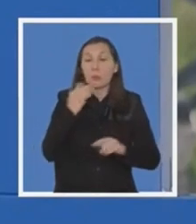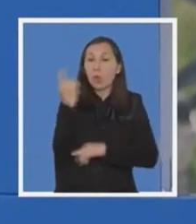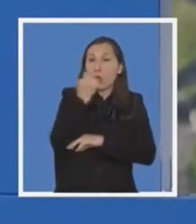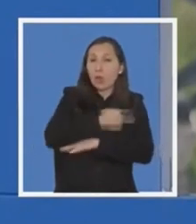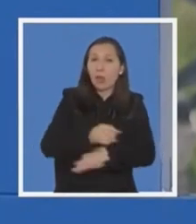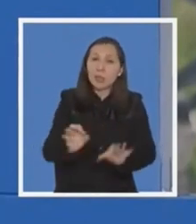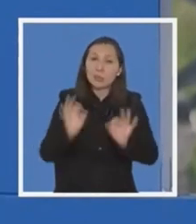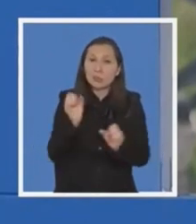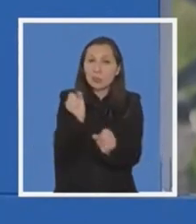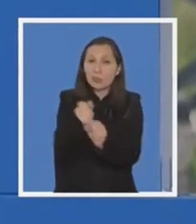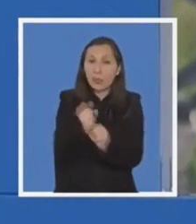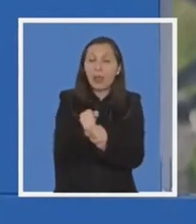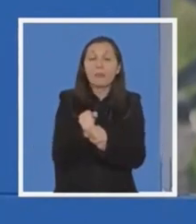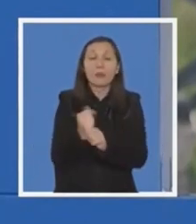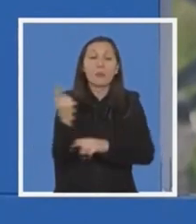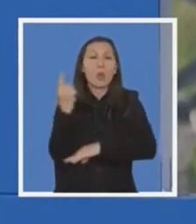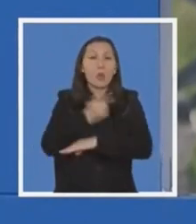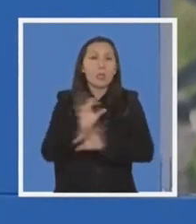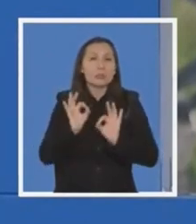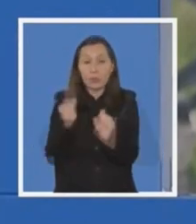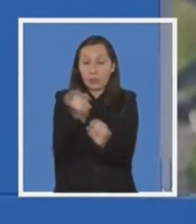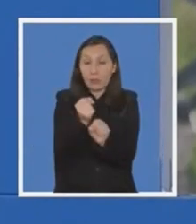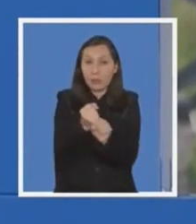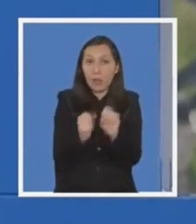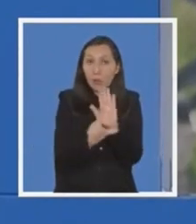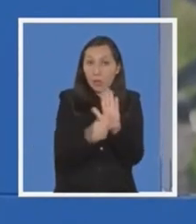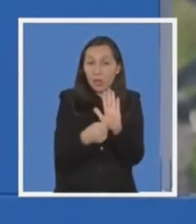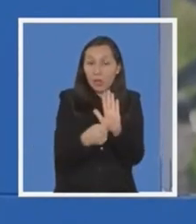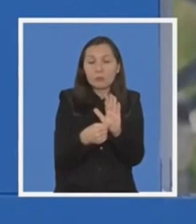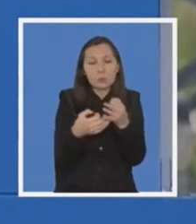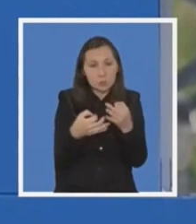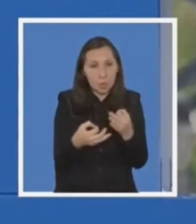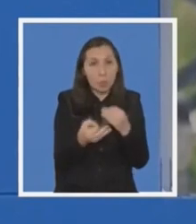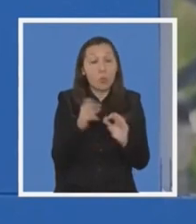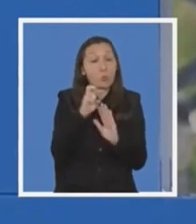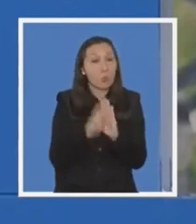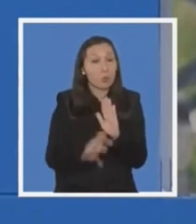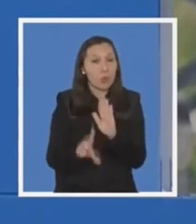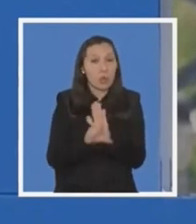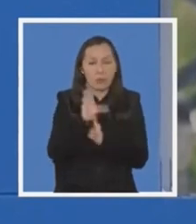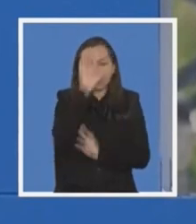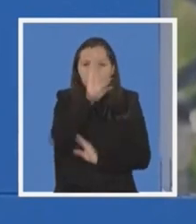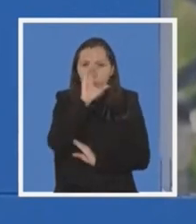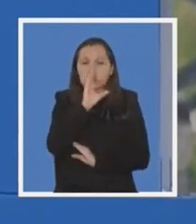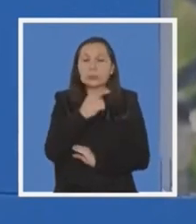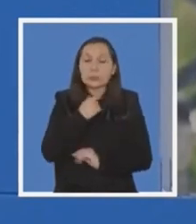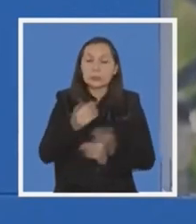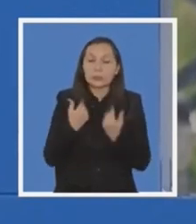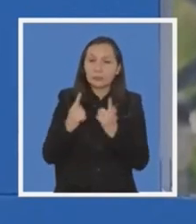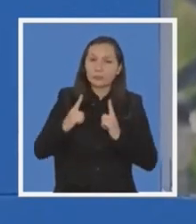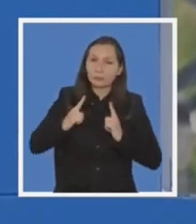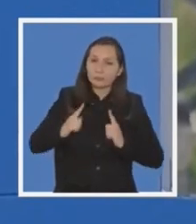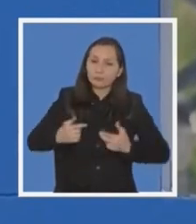jornadas especiales y jornadas excepcionales tengan la certeza que el proyecto de ley Busca el descanso